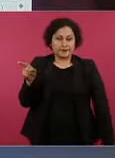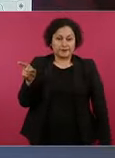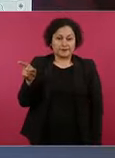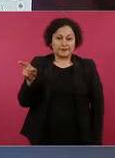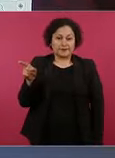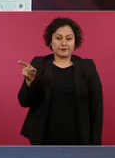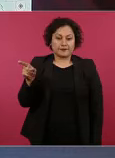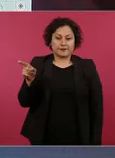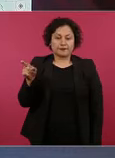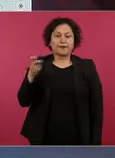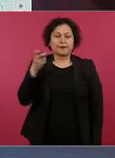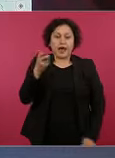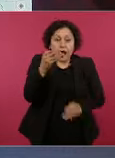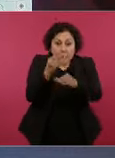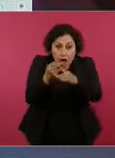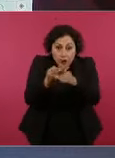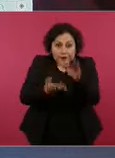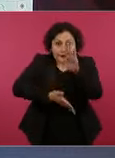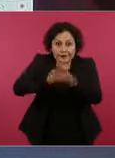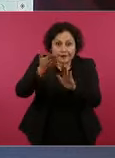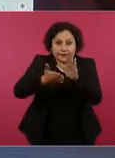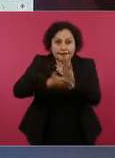una carretera